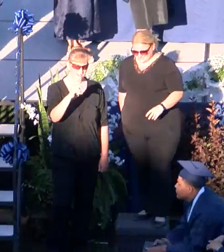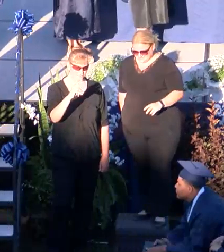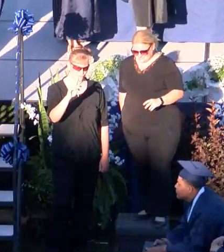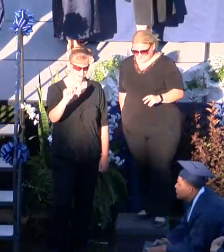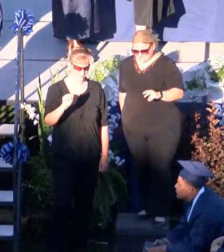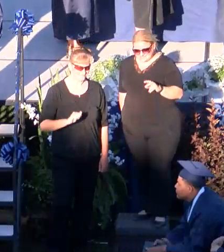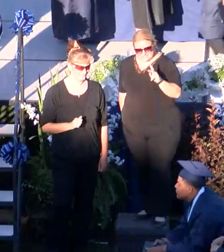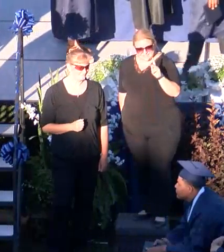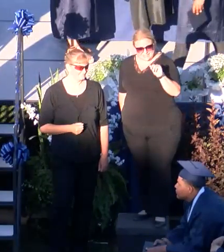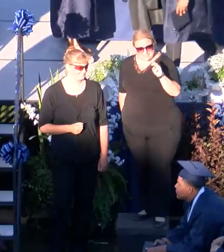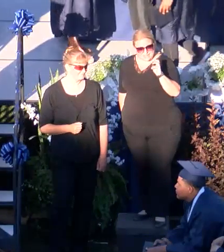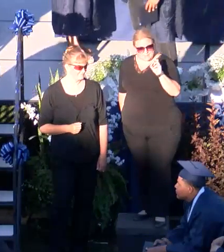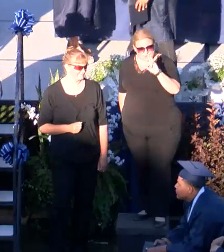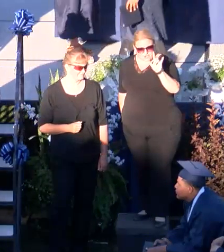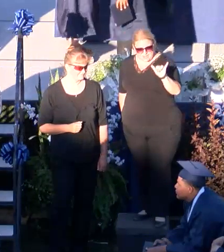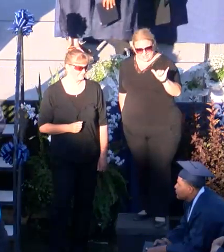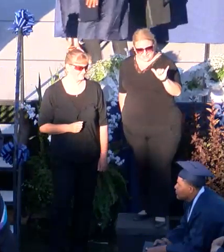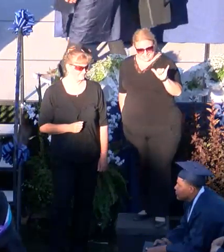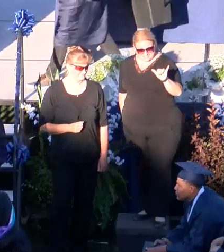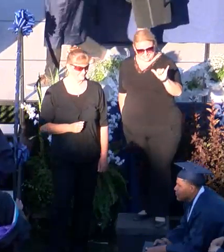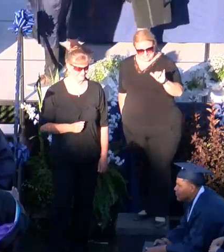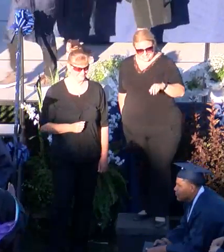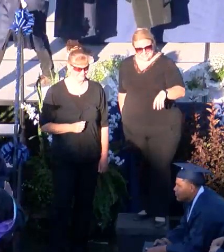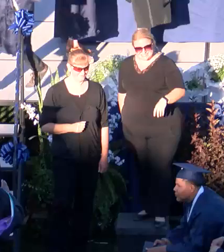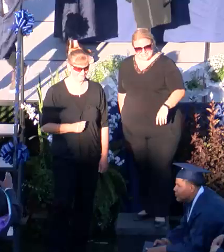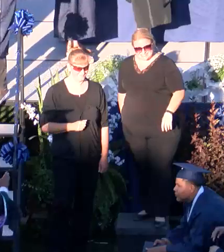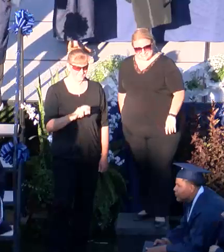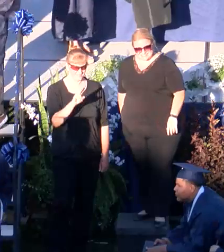Fan. Chan Cantico.